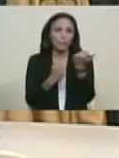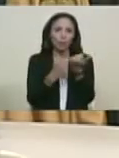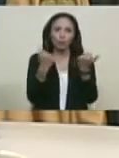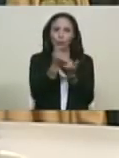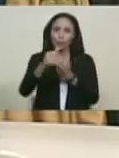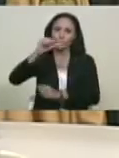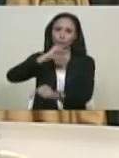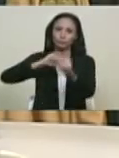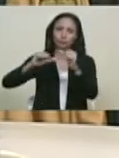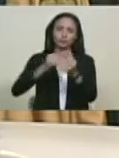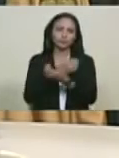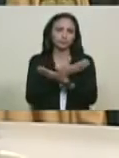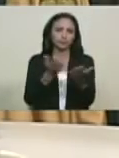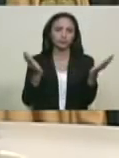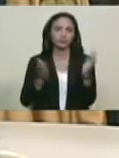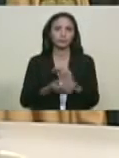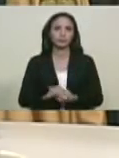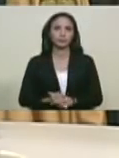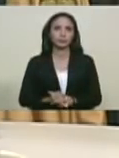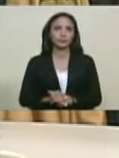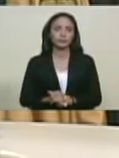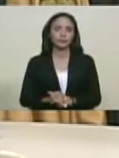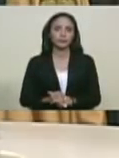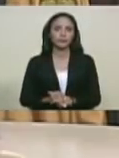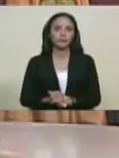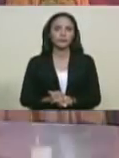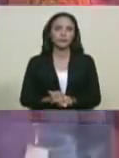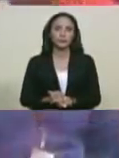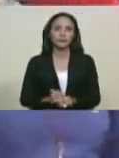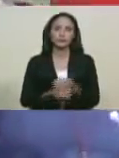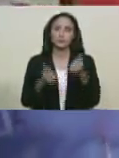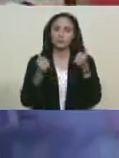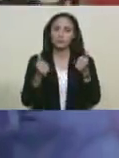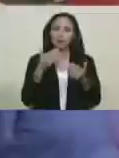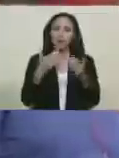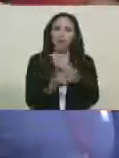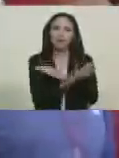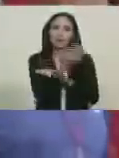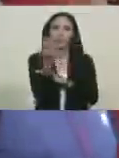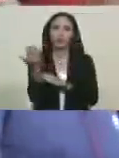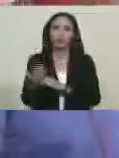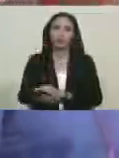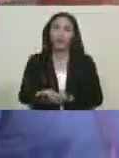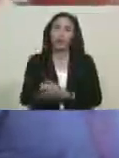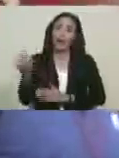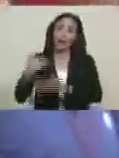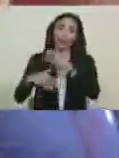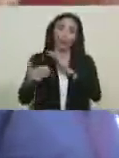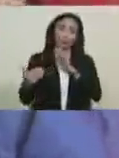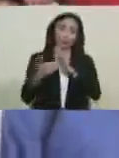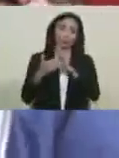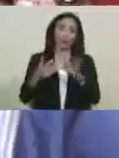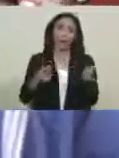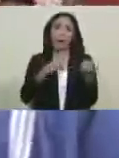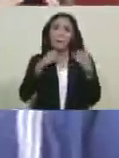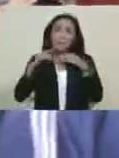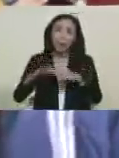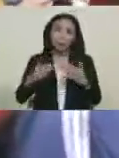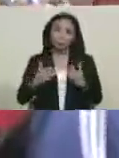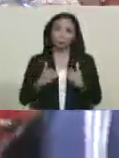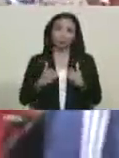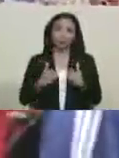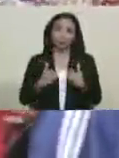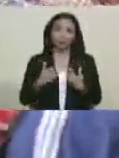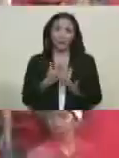recibido en estas horas luego de de ese atentado criminal como se ha expresado